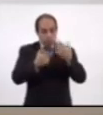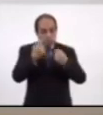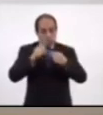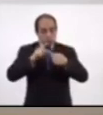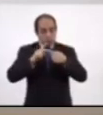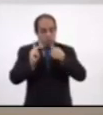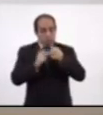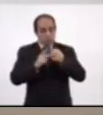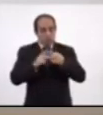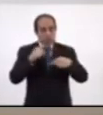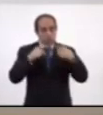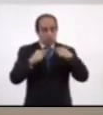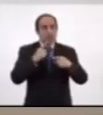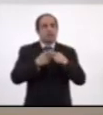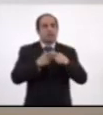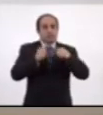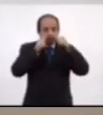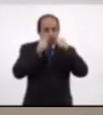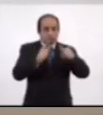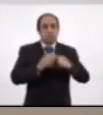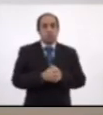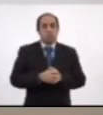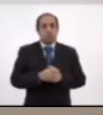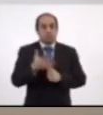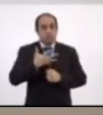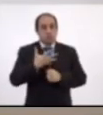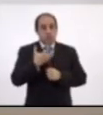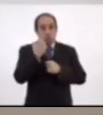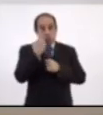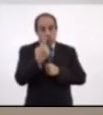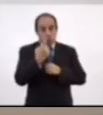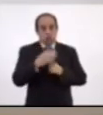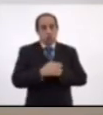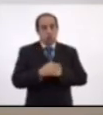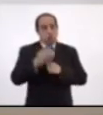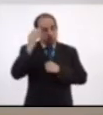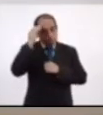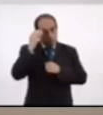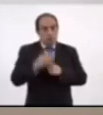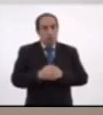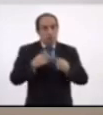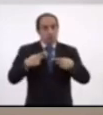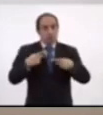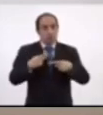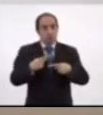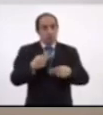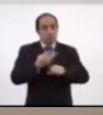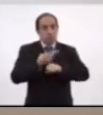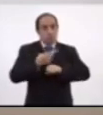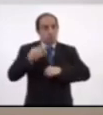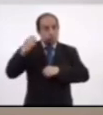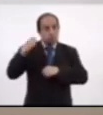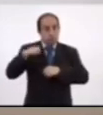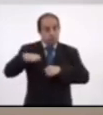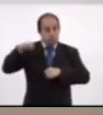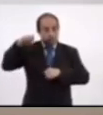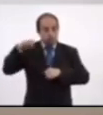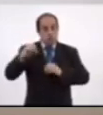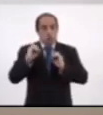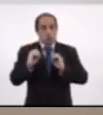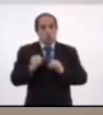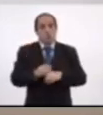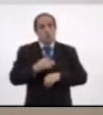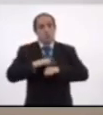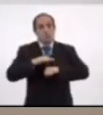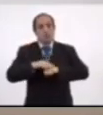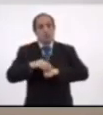discutir sobre a quién atender en caso de tener solamente una cama, una persona de mayor edad o de menor edad, una persona más sana que la otra. Eso